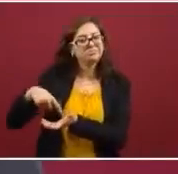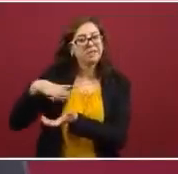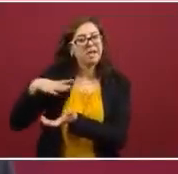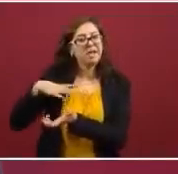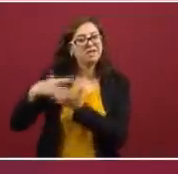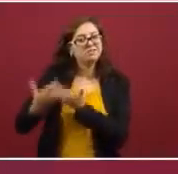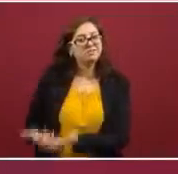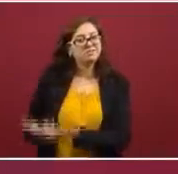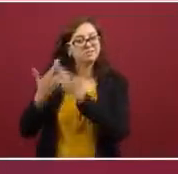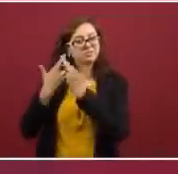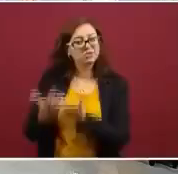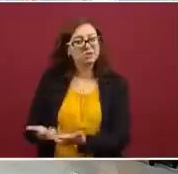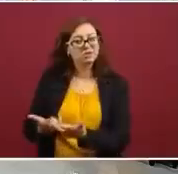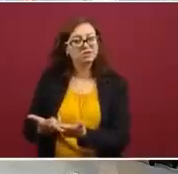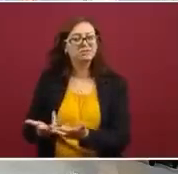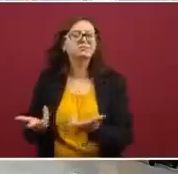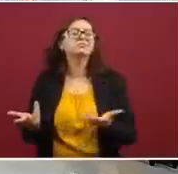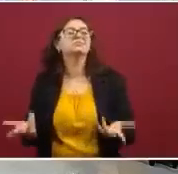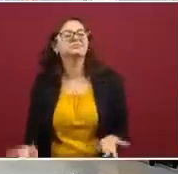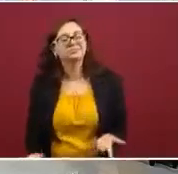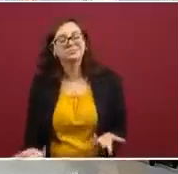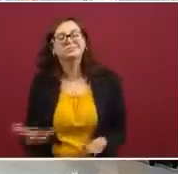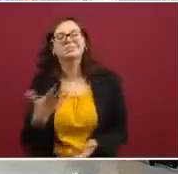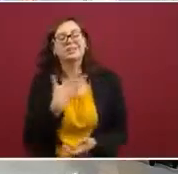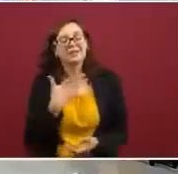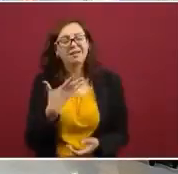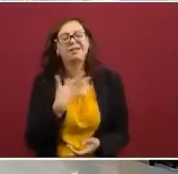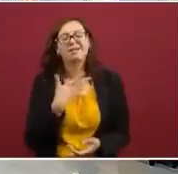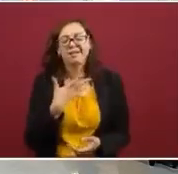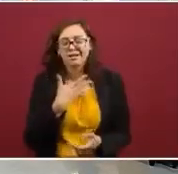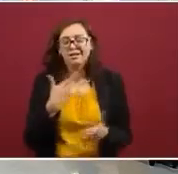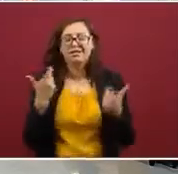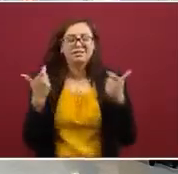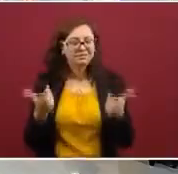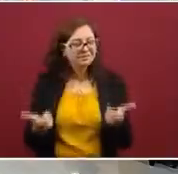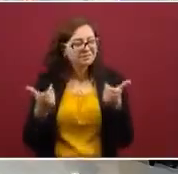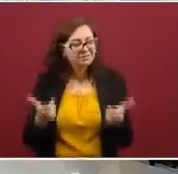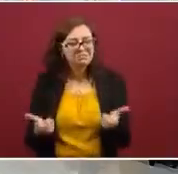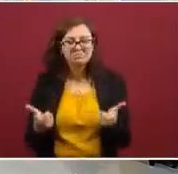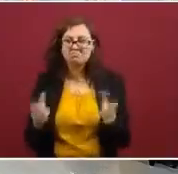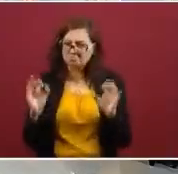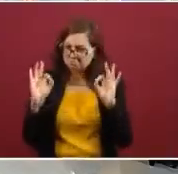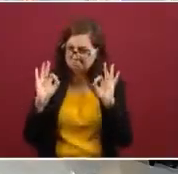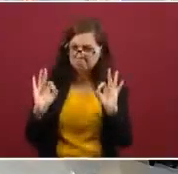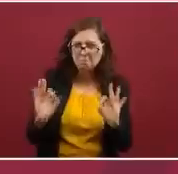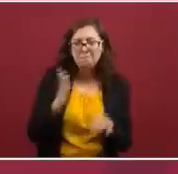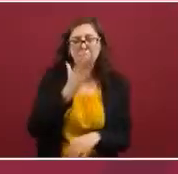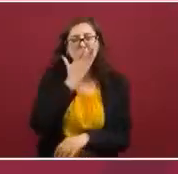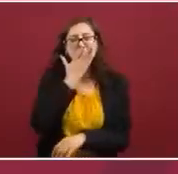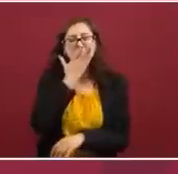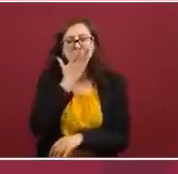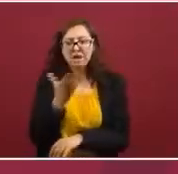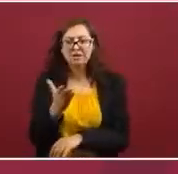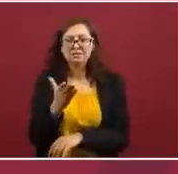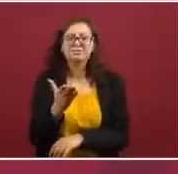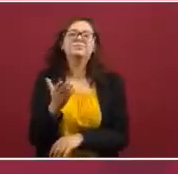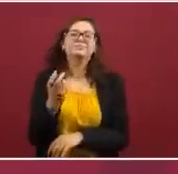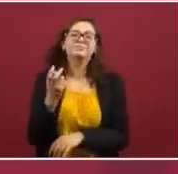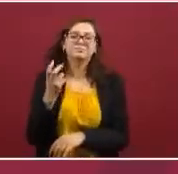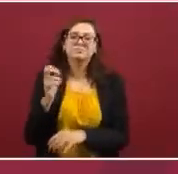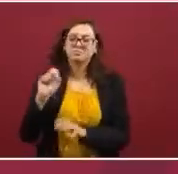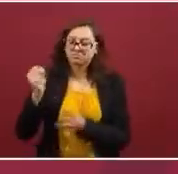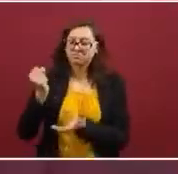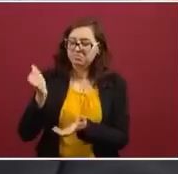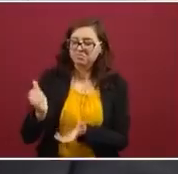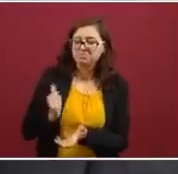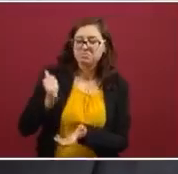Entonces, sí tenemos finanzas públicas sanas y por eso vamos a apoyar a